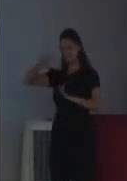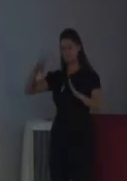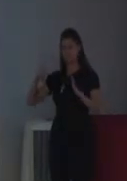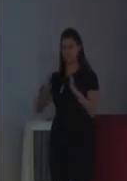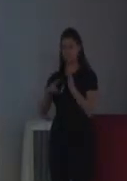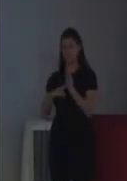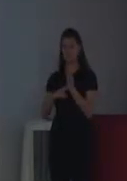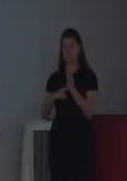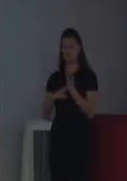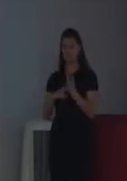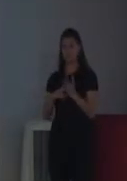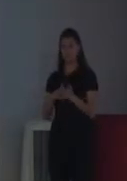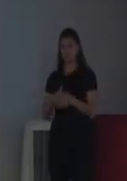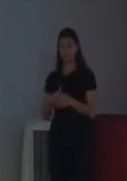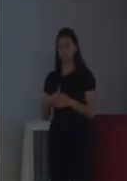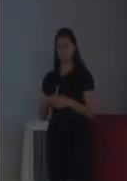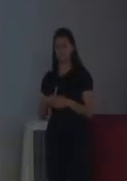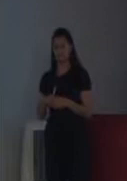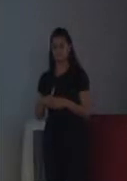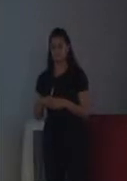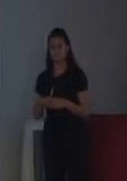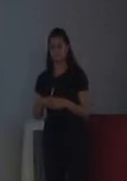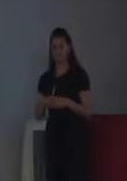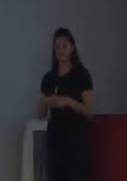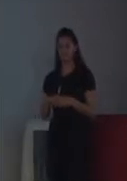de discapacidad.